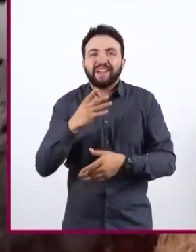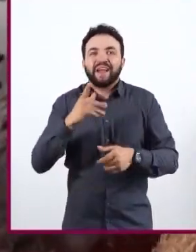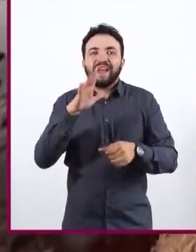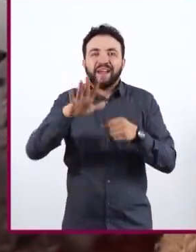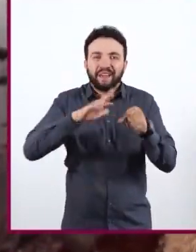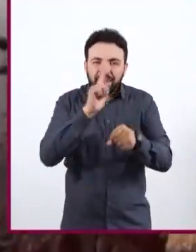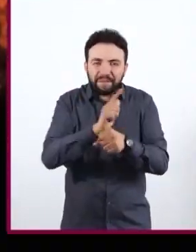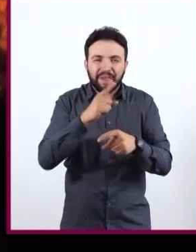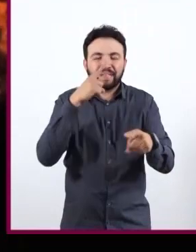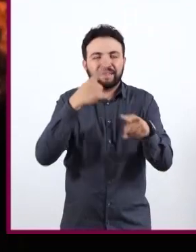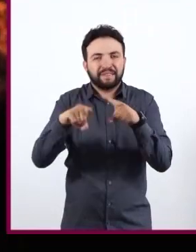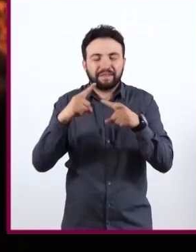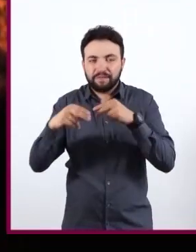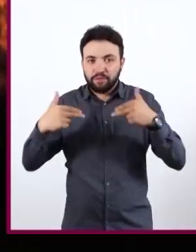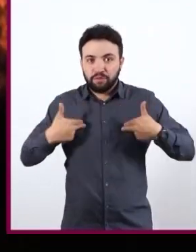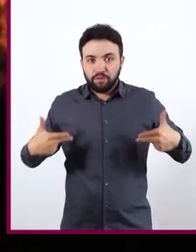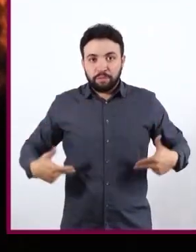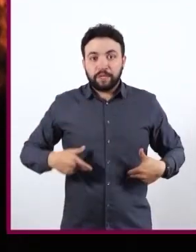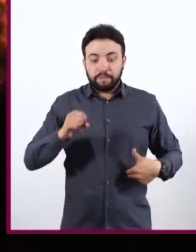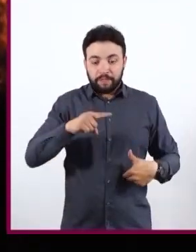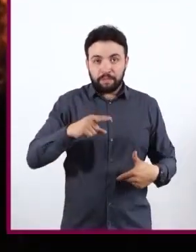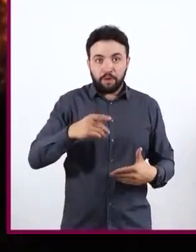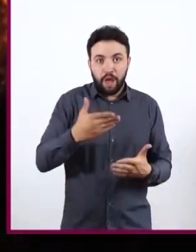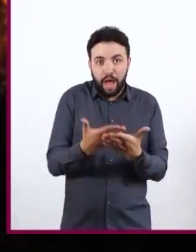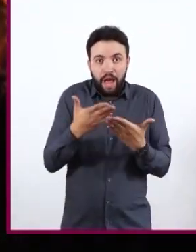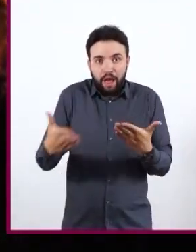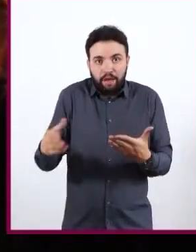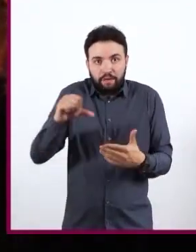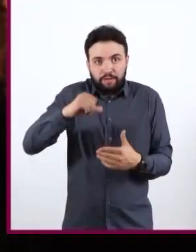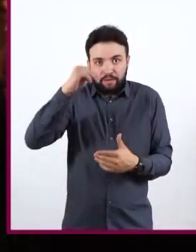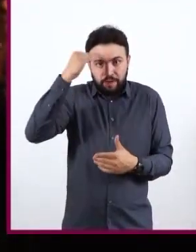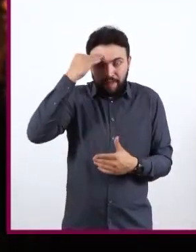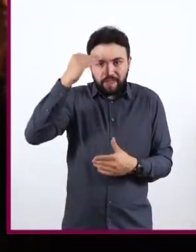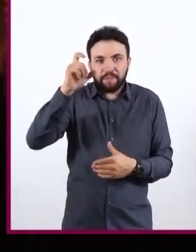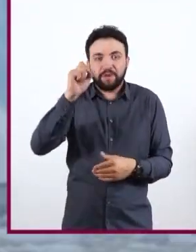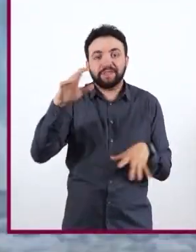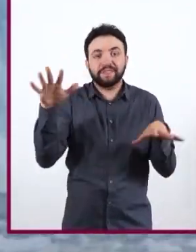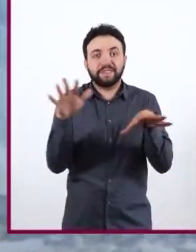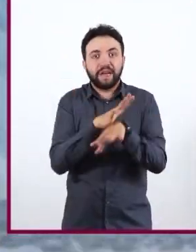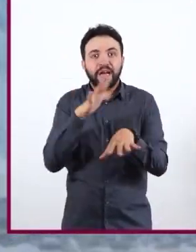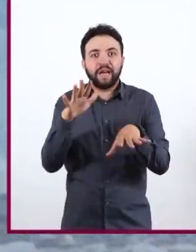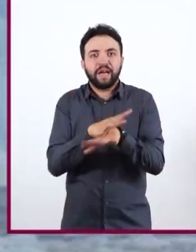que desempeña la humanidad propiciando cambios significativos geológicos.